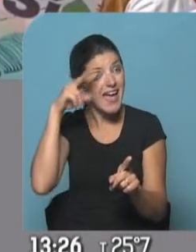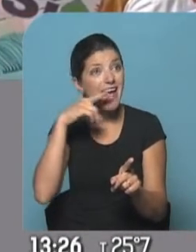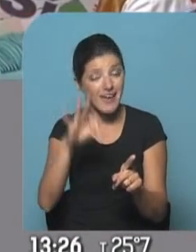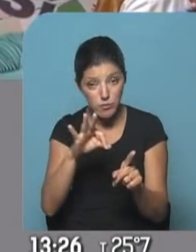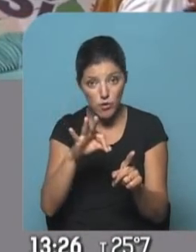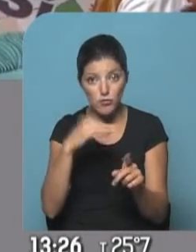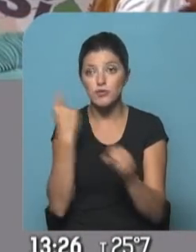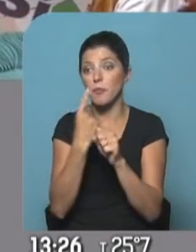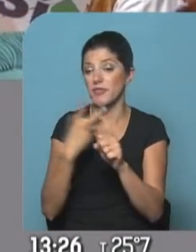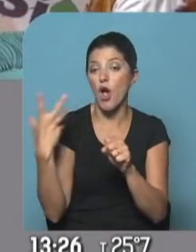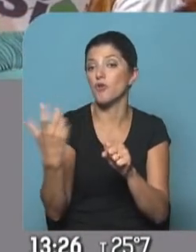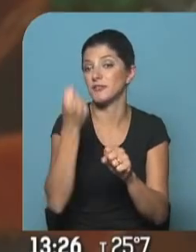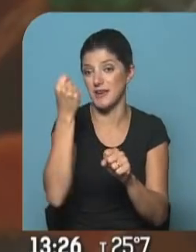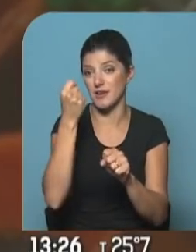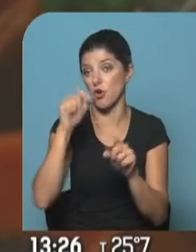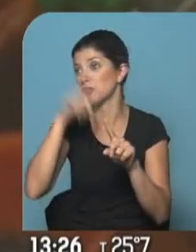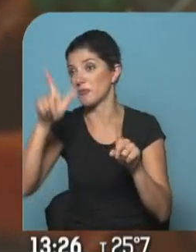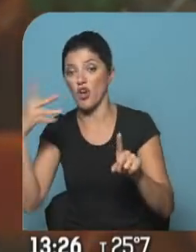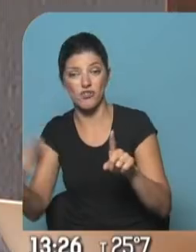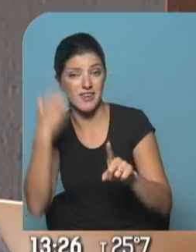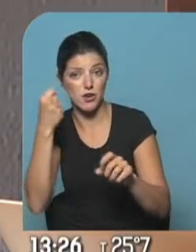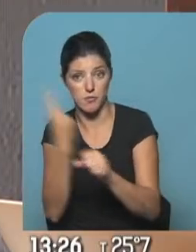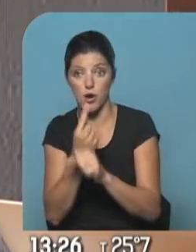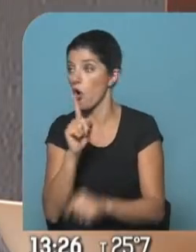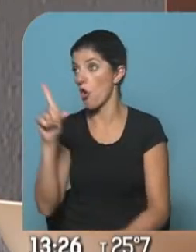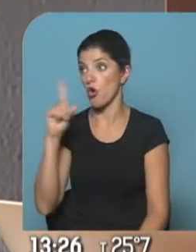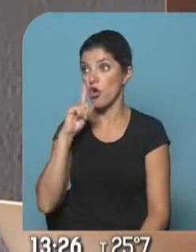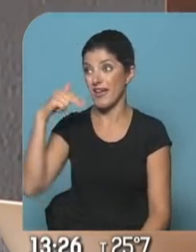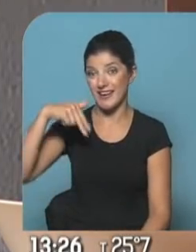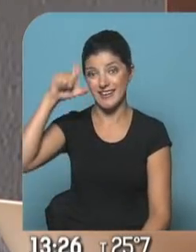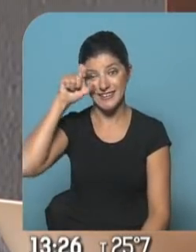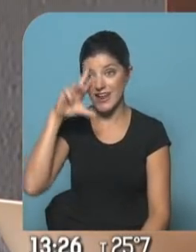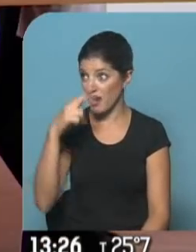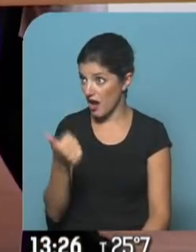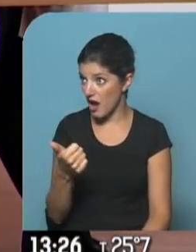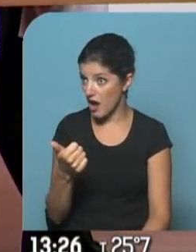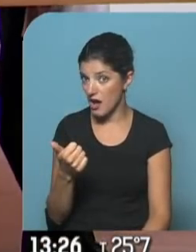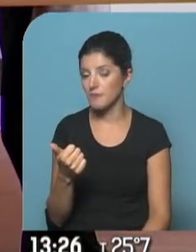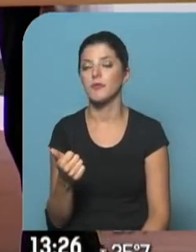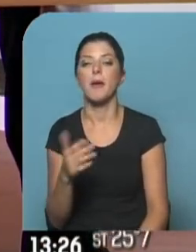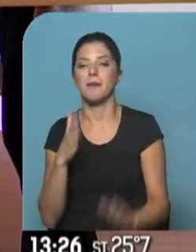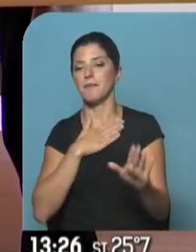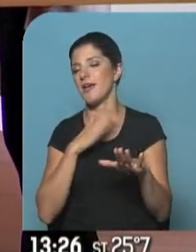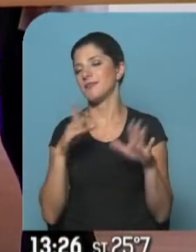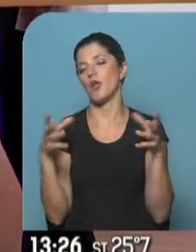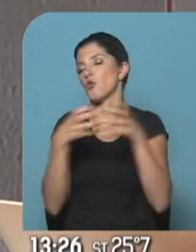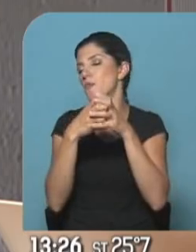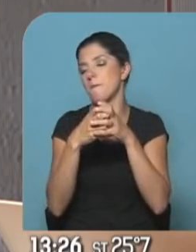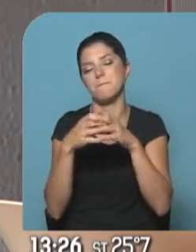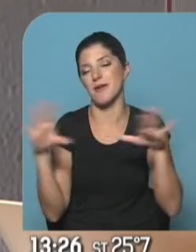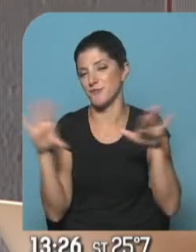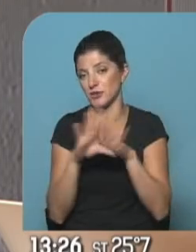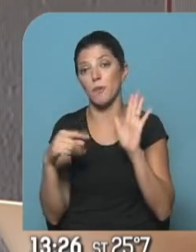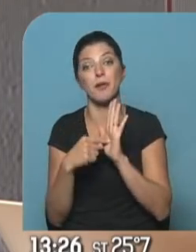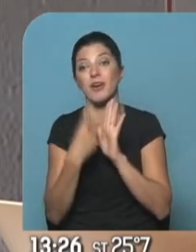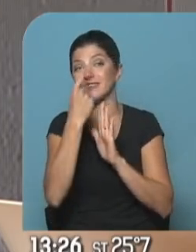Linera tampoco podríamos decir, hablando de vicepresidente, ¿no? A mi gusto son la fórmula perfecta. Claro, por eso. Pero necesitas a Evo